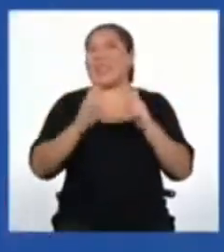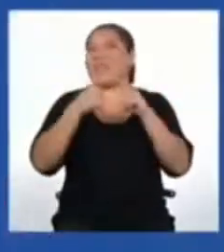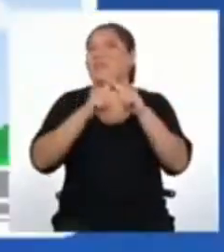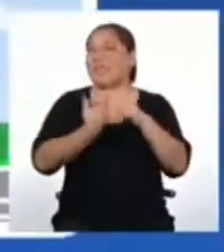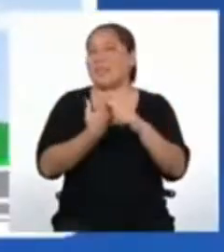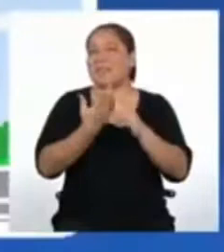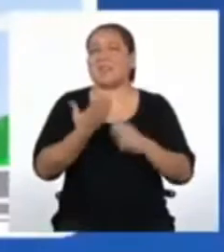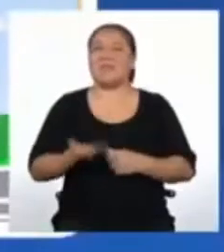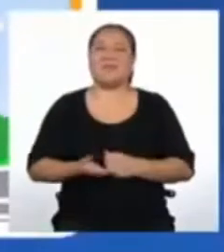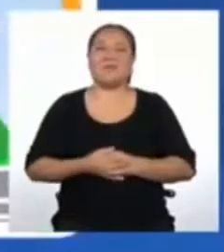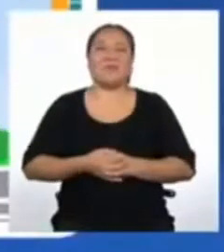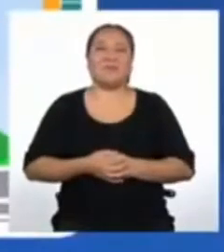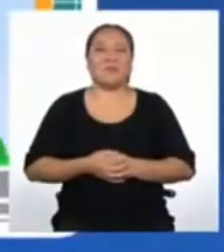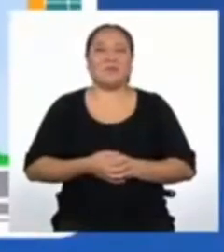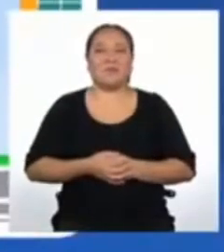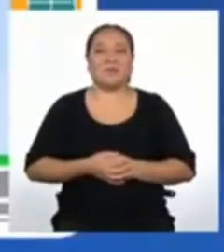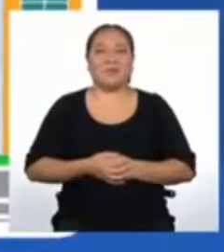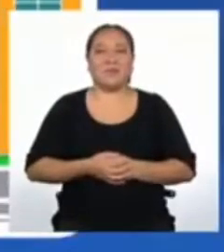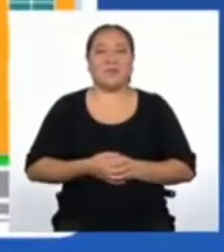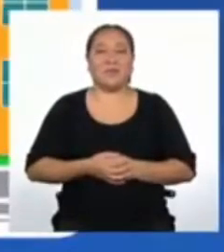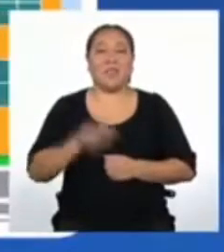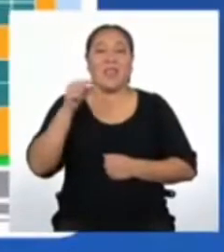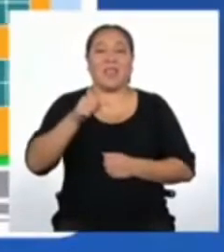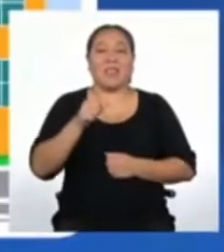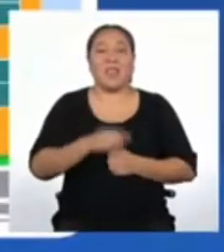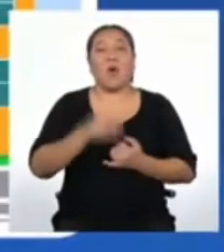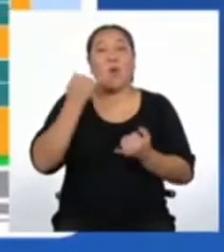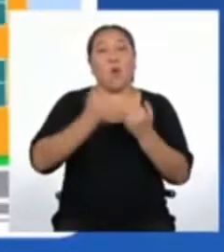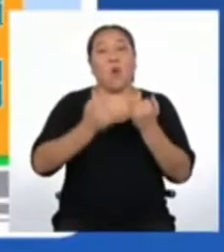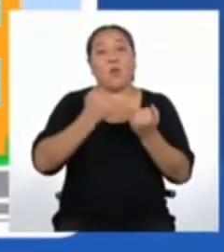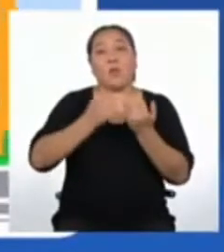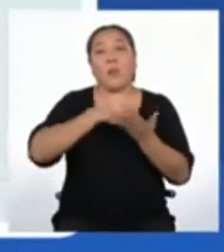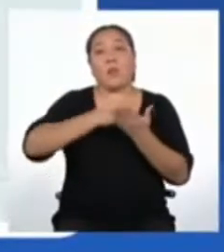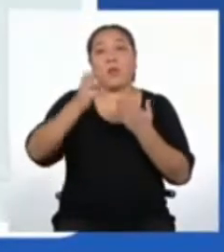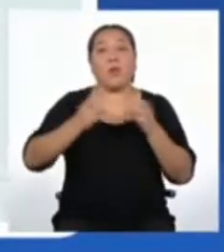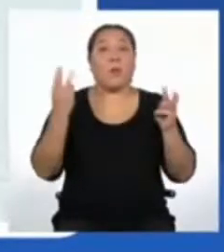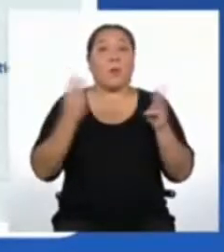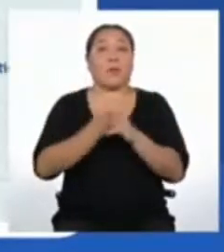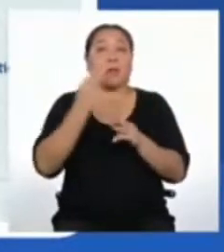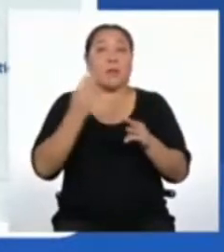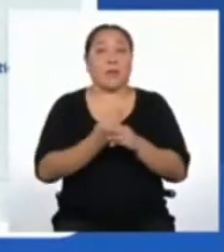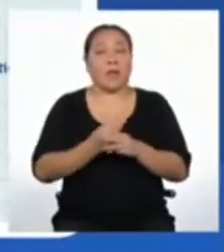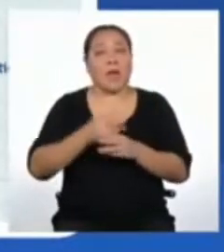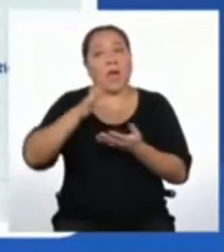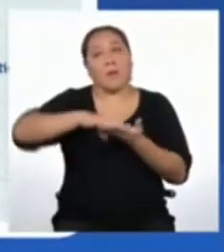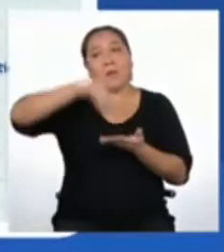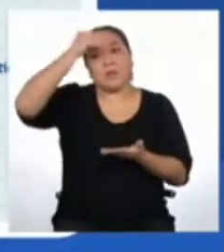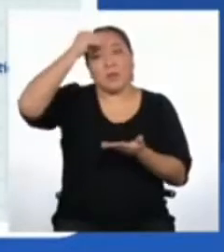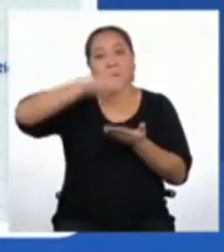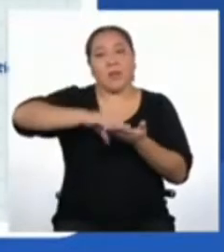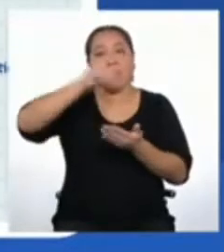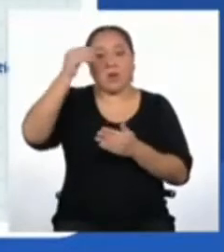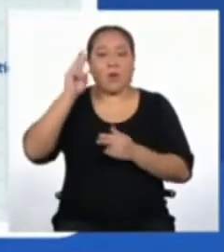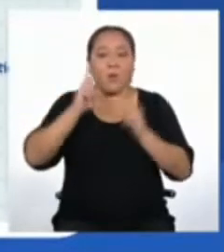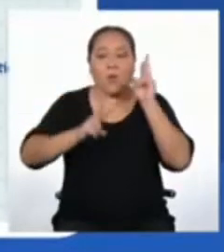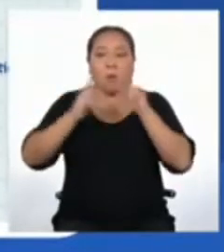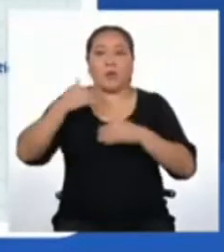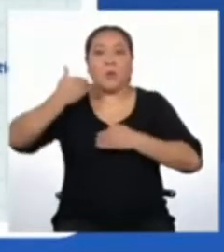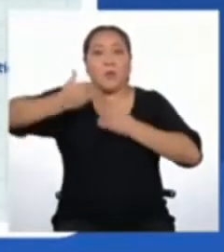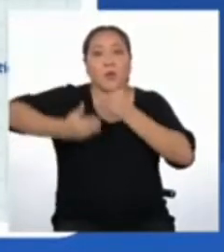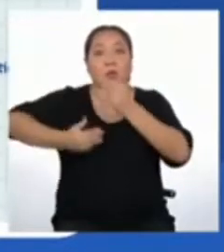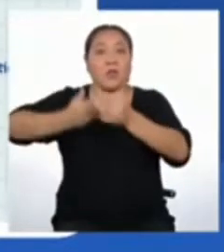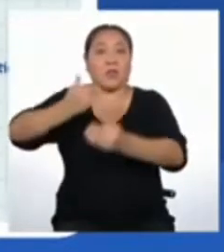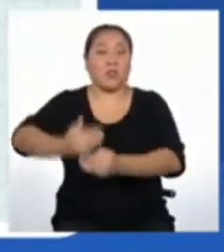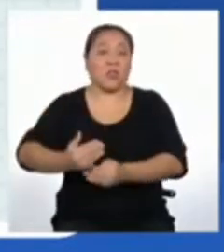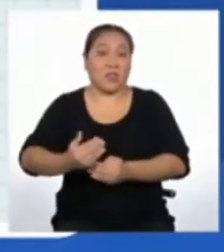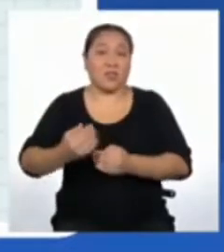¡Empecemos! A lo largo de nuestros últimos programas de matemática, hemos aprendido y aplicado las progresiones aritméticas en